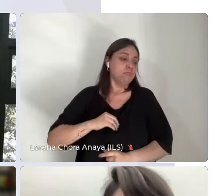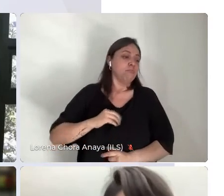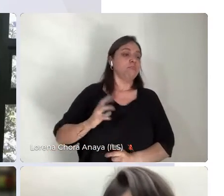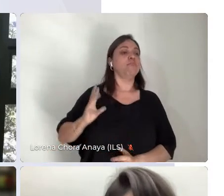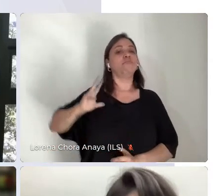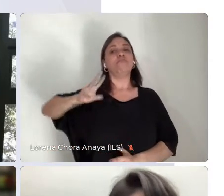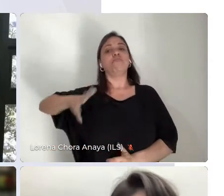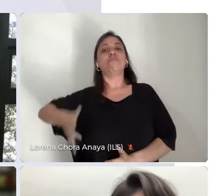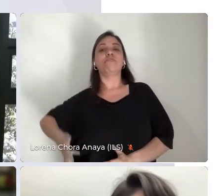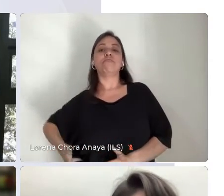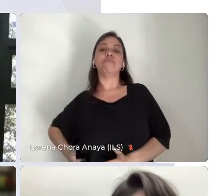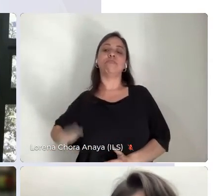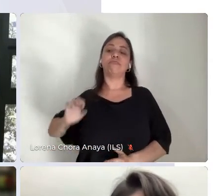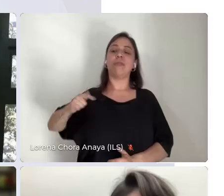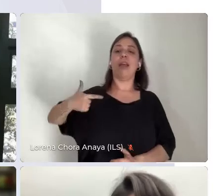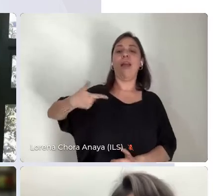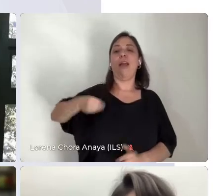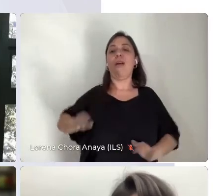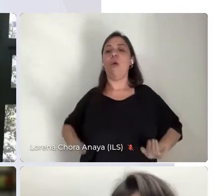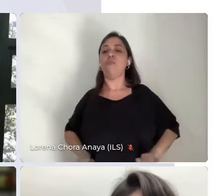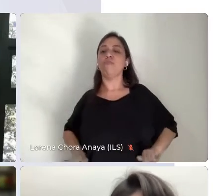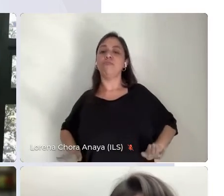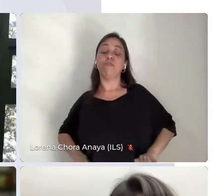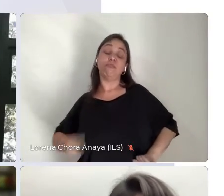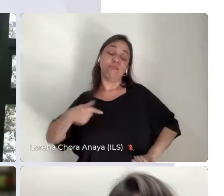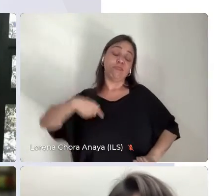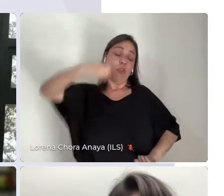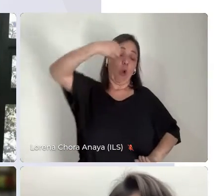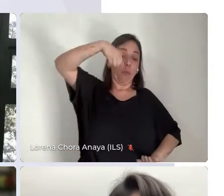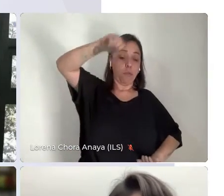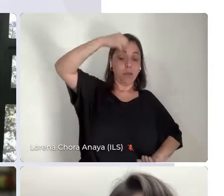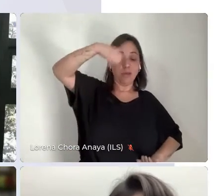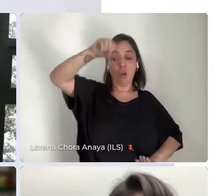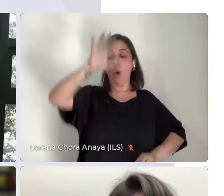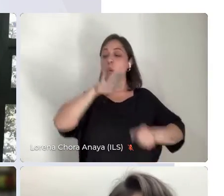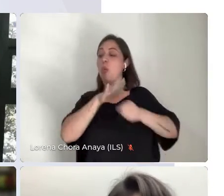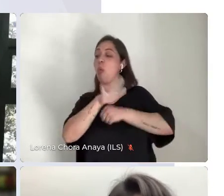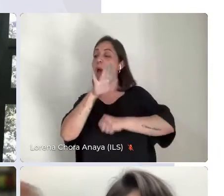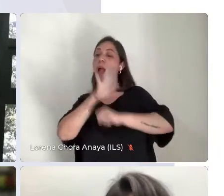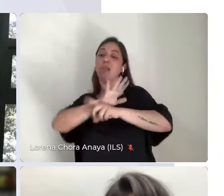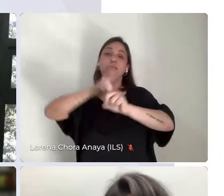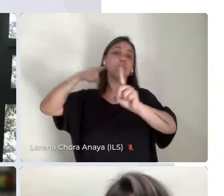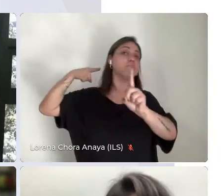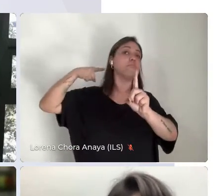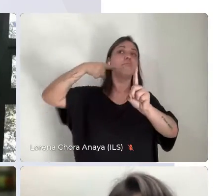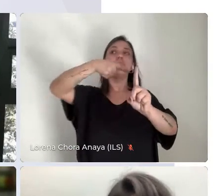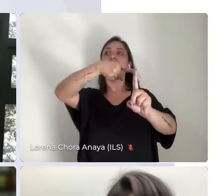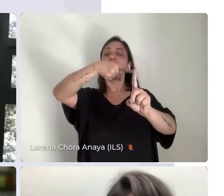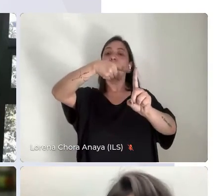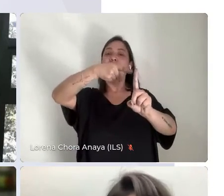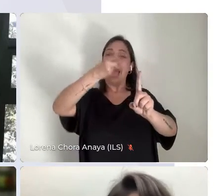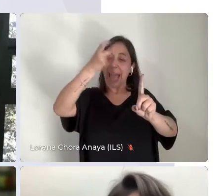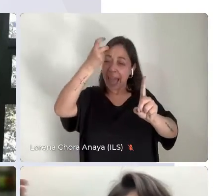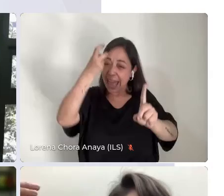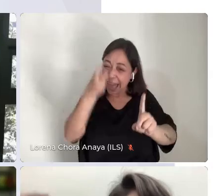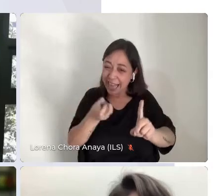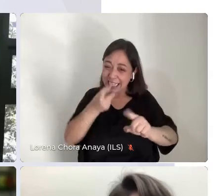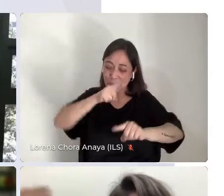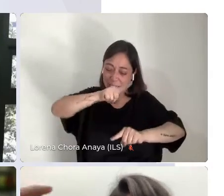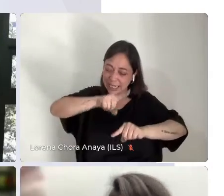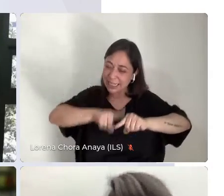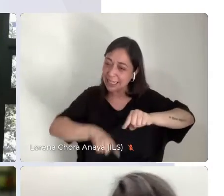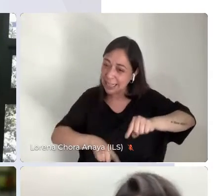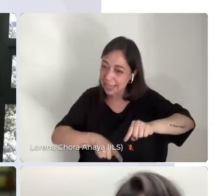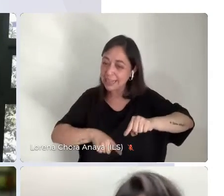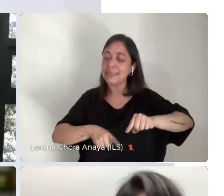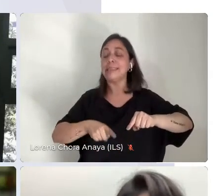todos queremos opinar, todos queremos decir cuál puede ser el norte y en algún punto desvincularnos de ese propósito y de